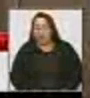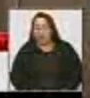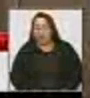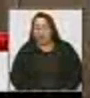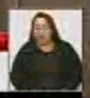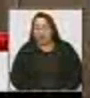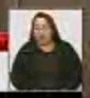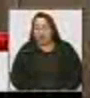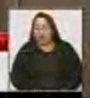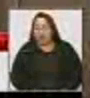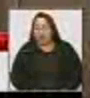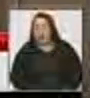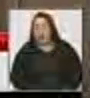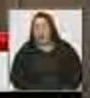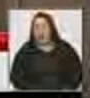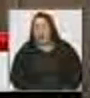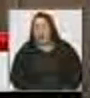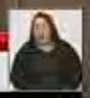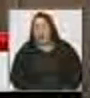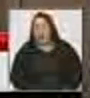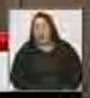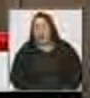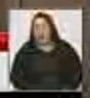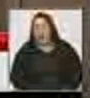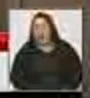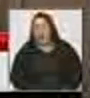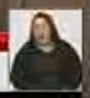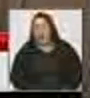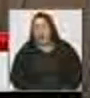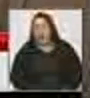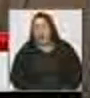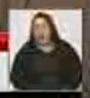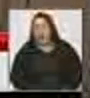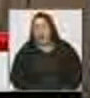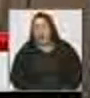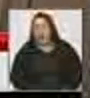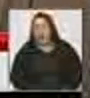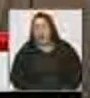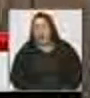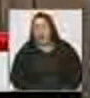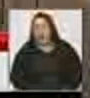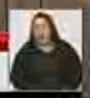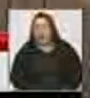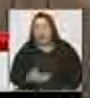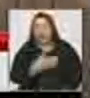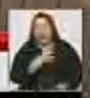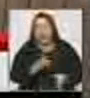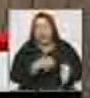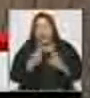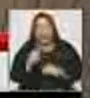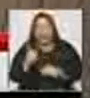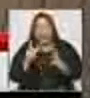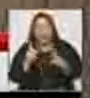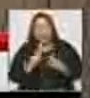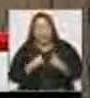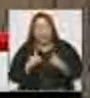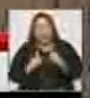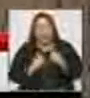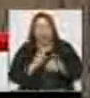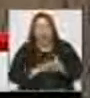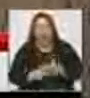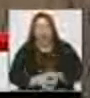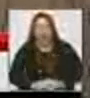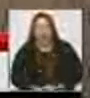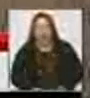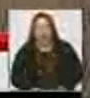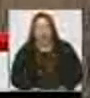Ahora viene ya. Siguiente, presidente, a propósito de pasar al otro punto, yo quisiera, disculpe usted que